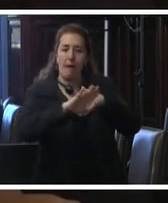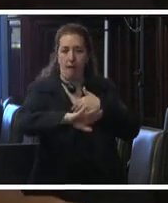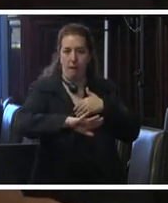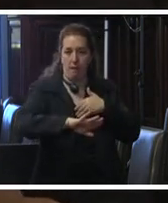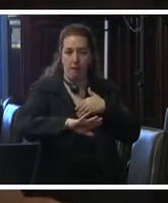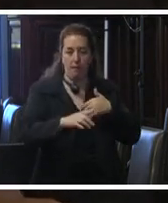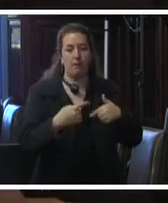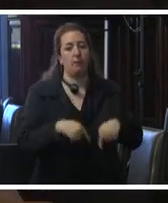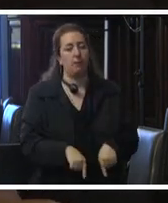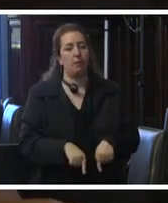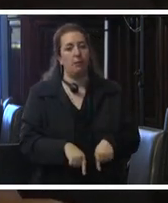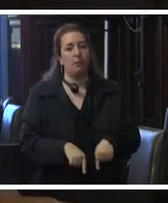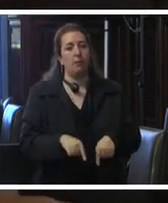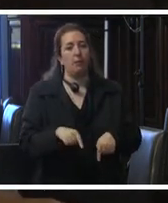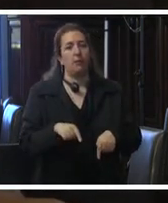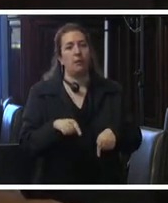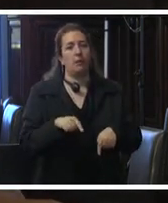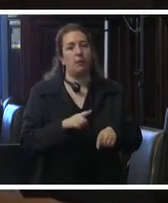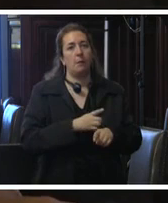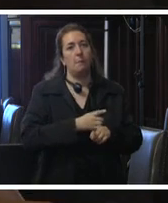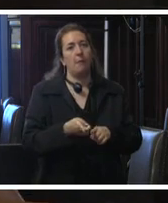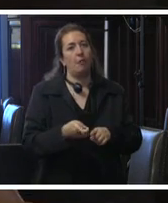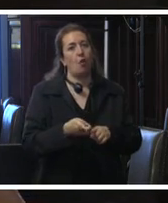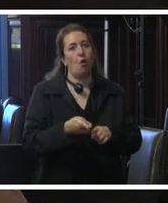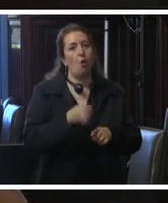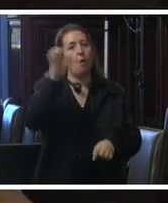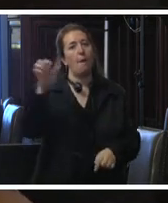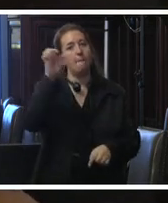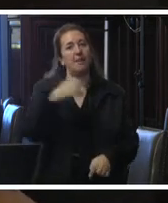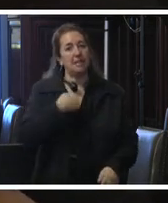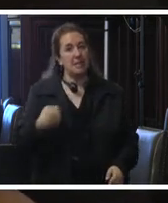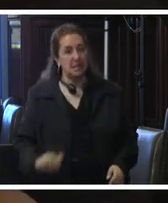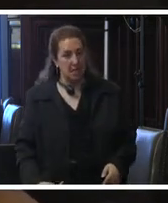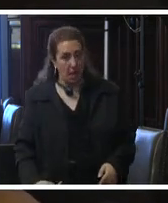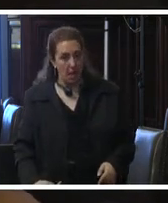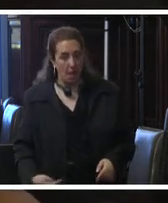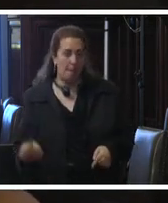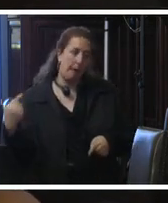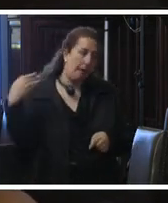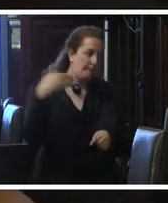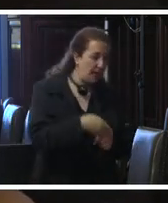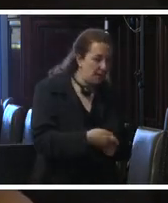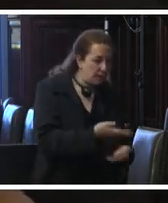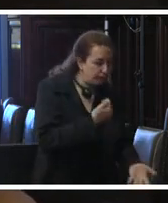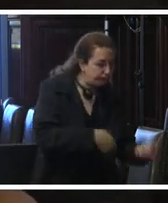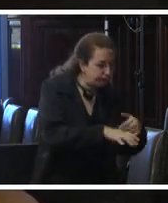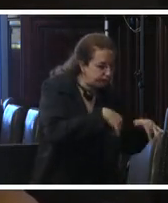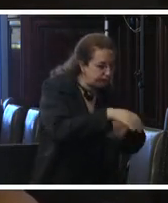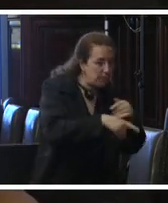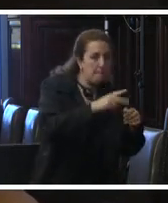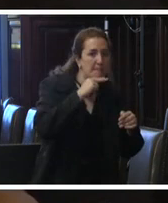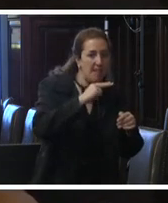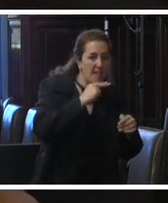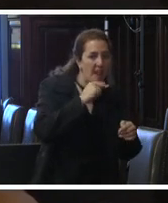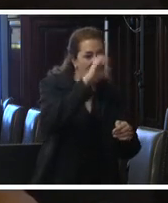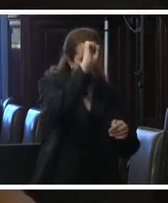a la empresa a la empresa china a extraer la minería y el petróleo. De que